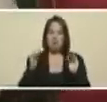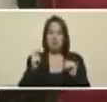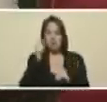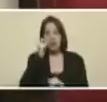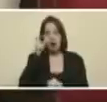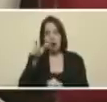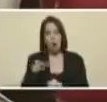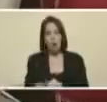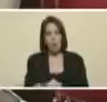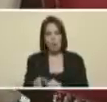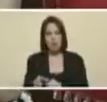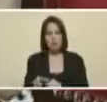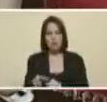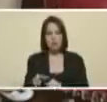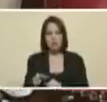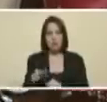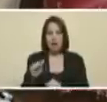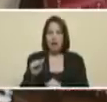Araque.